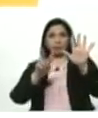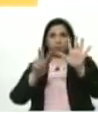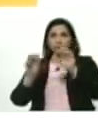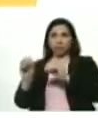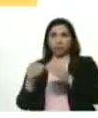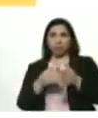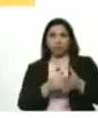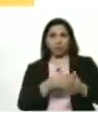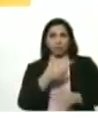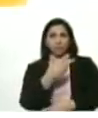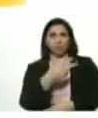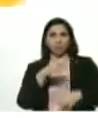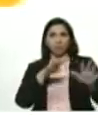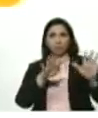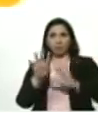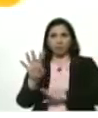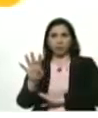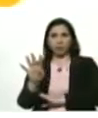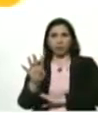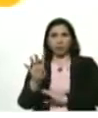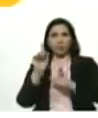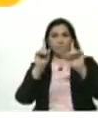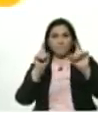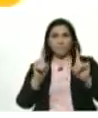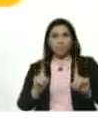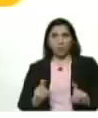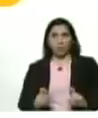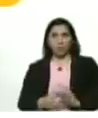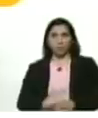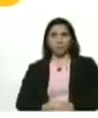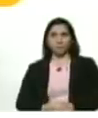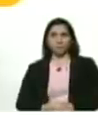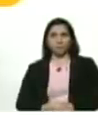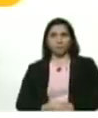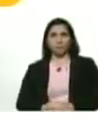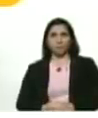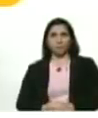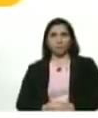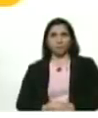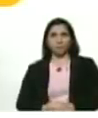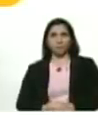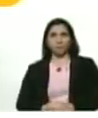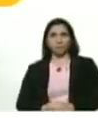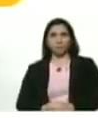mil 394 pruebas tarp